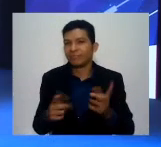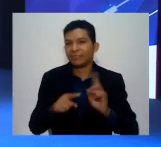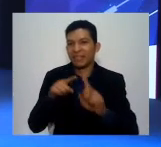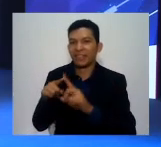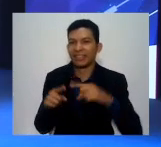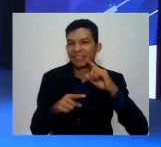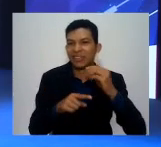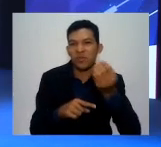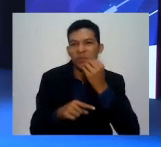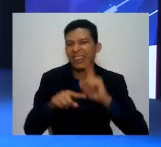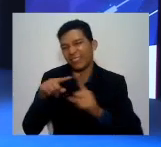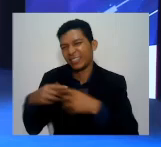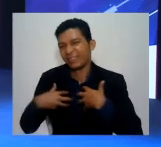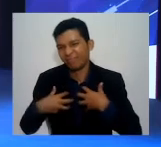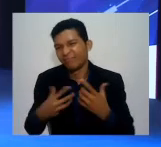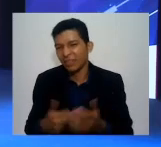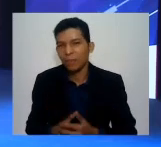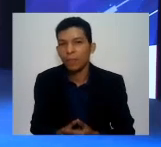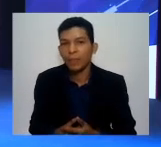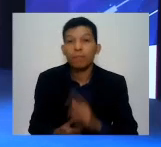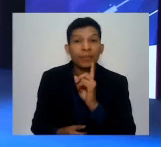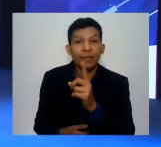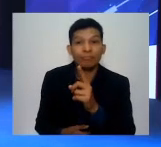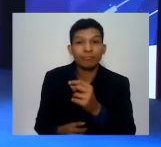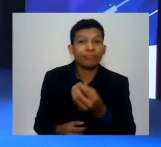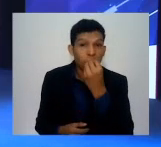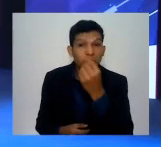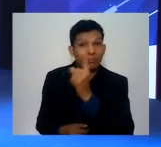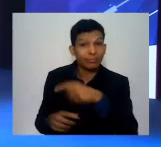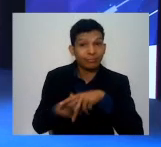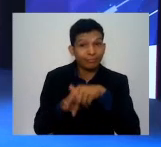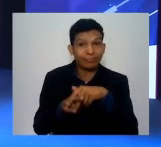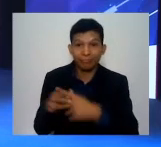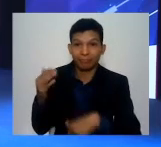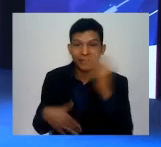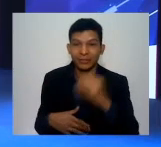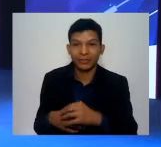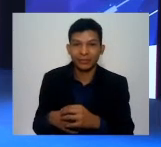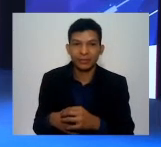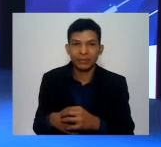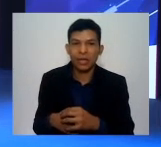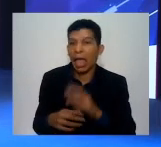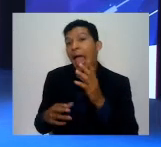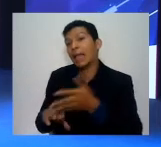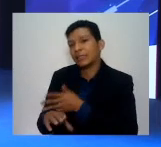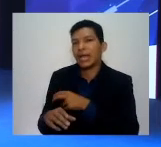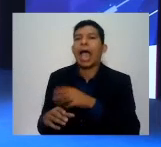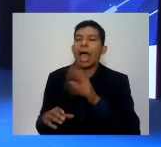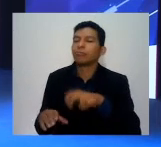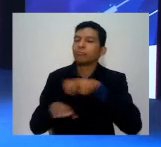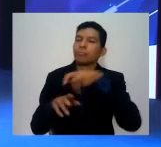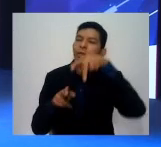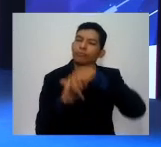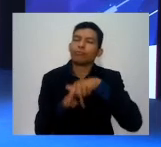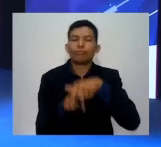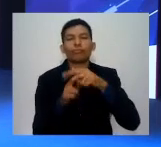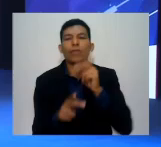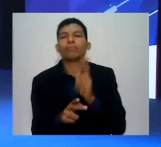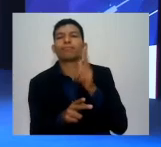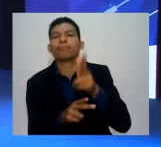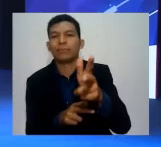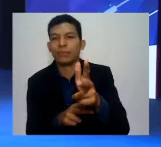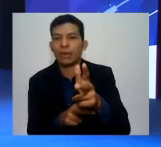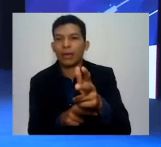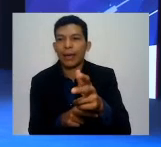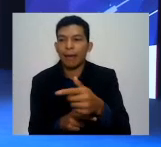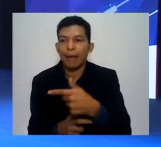bueno, no, inclusive en el 30, en cualquier partecita, suba 1000 metros o 500 metros y ya se va a dar cuenta que jugar un partido